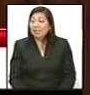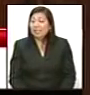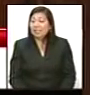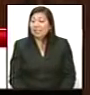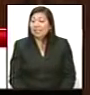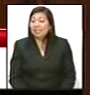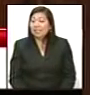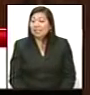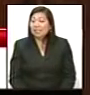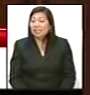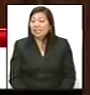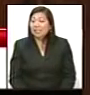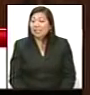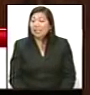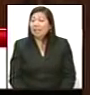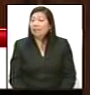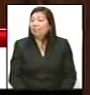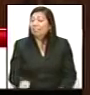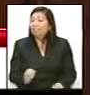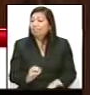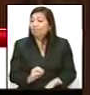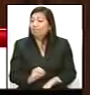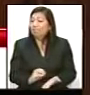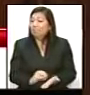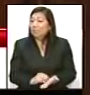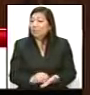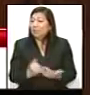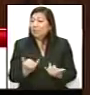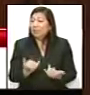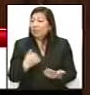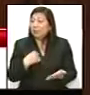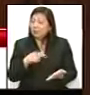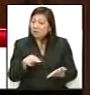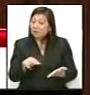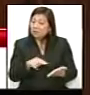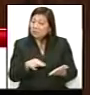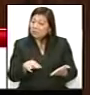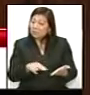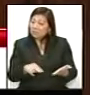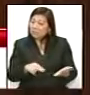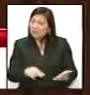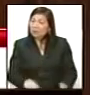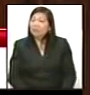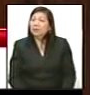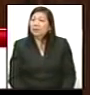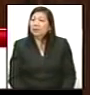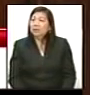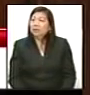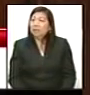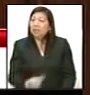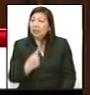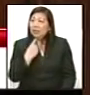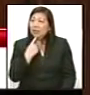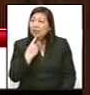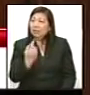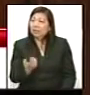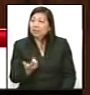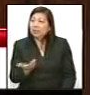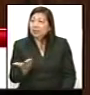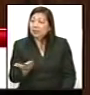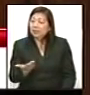tratamiento diferenciado. Además, estaba leyendo un poco que se hace alusiones también